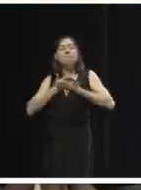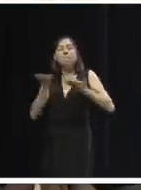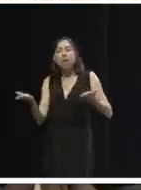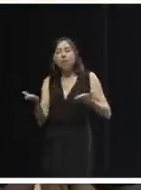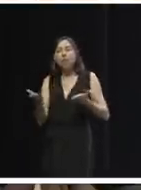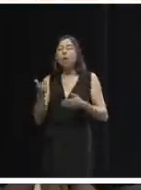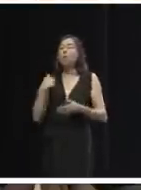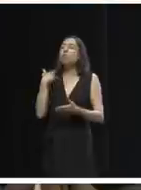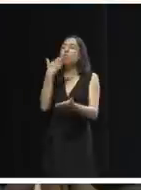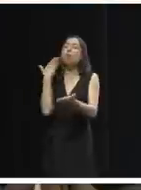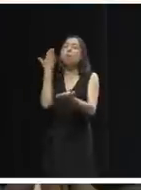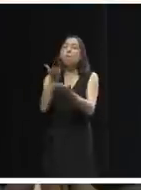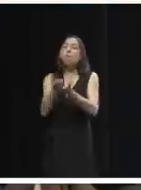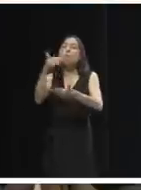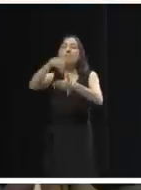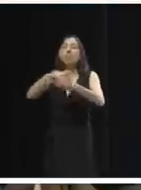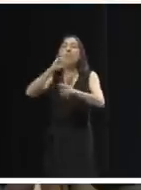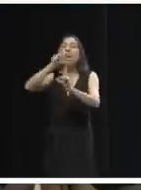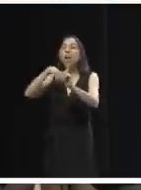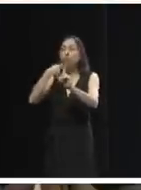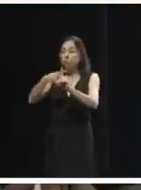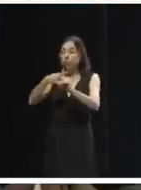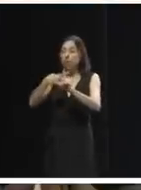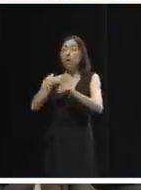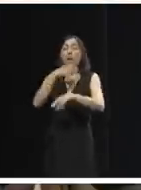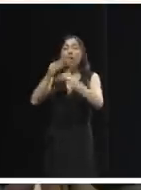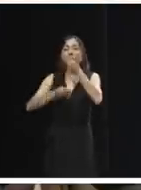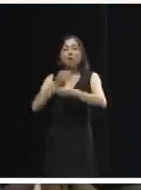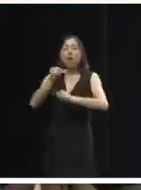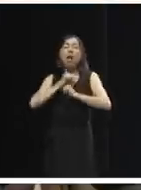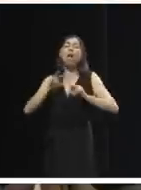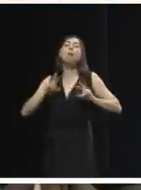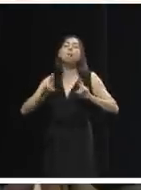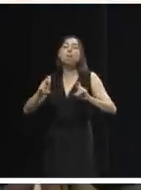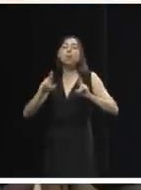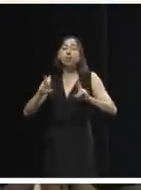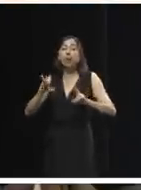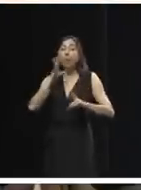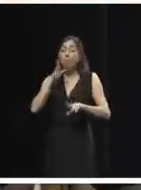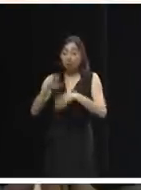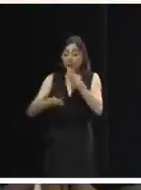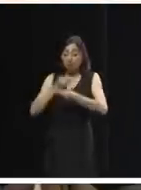pido que votéis a Sumar, que lo hagáis con esperanza. Porque hemos hecho